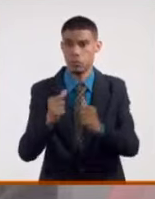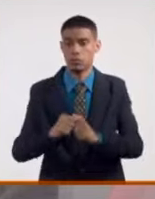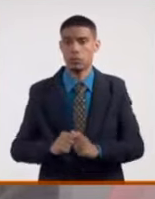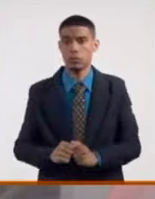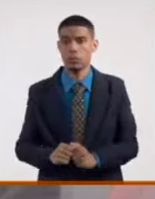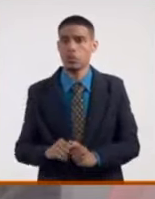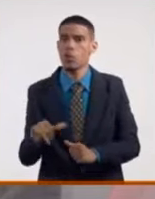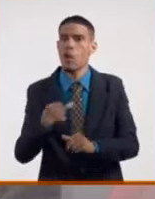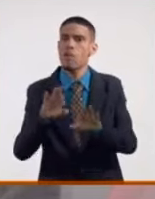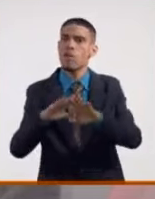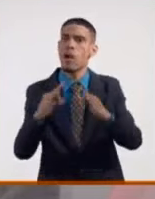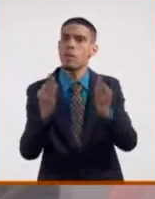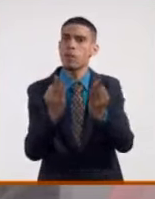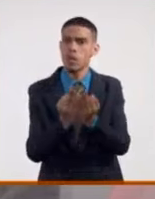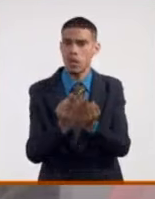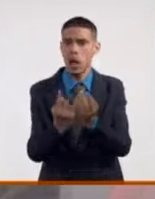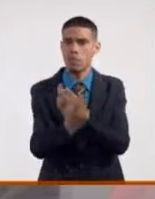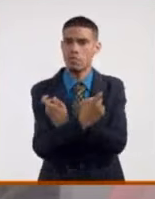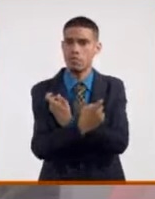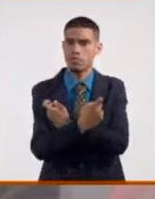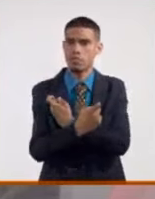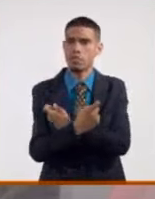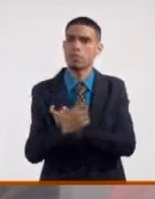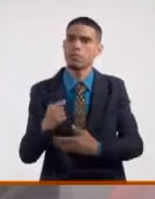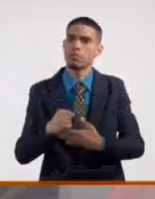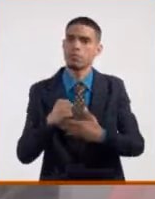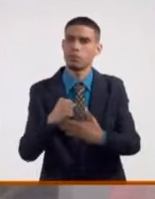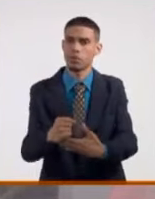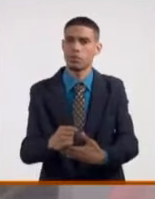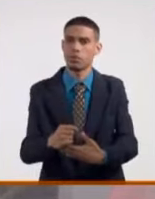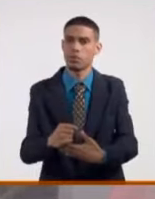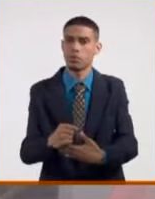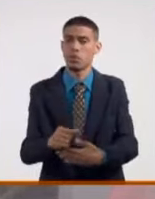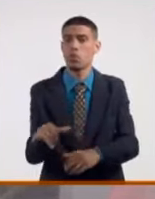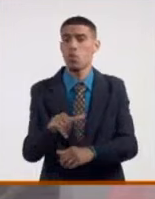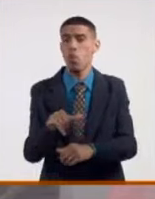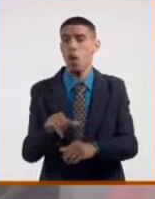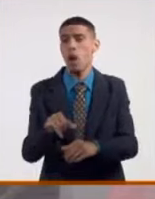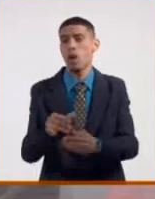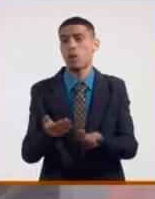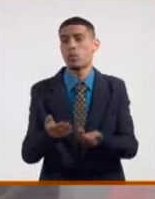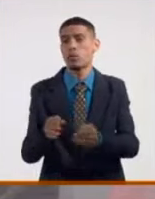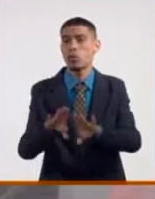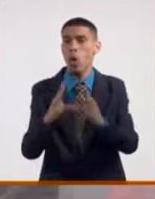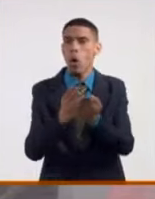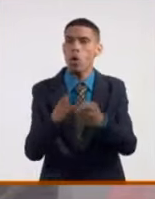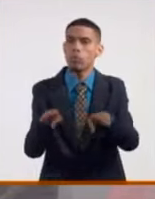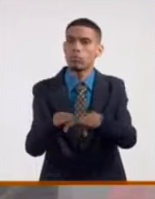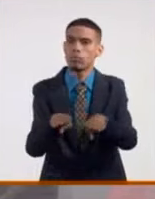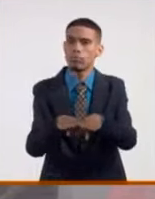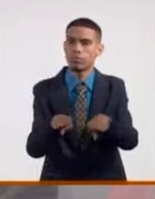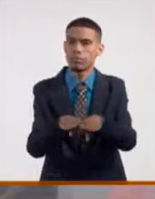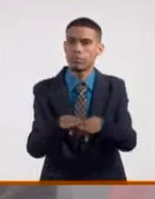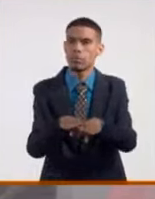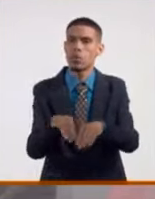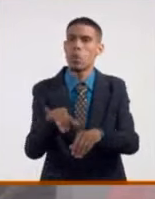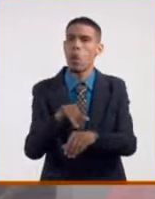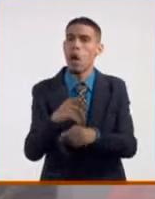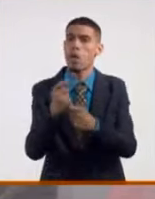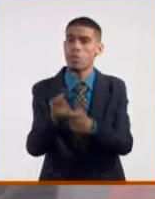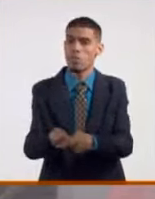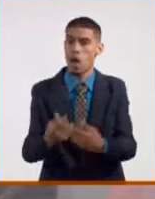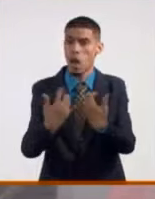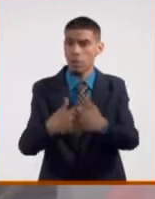mayor vulnerabilidad alcanzar una distribución más justa y equitativa a la riqueza que el país eh tiene e incentivar la producción y el